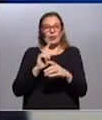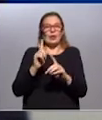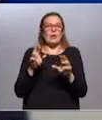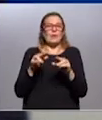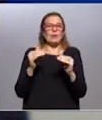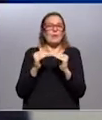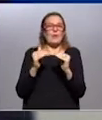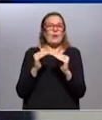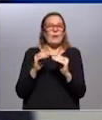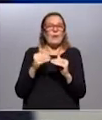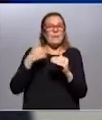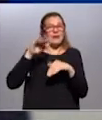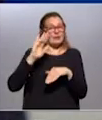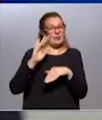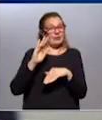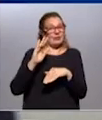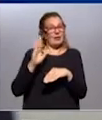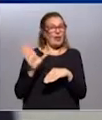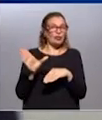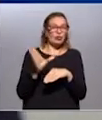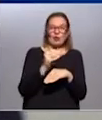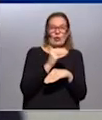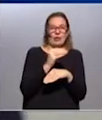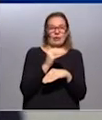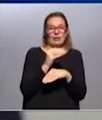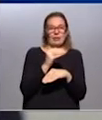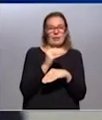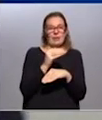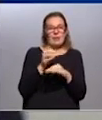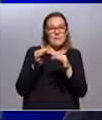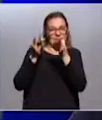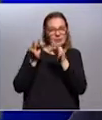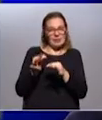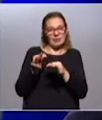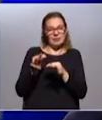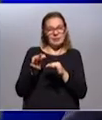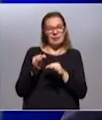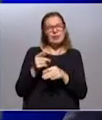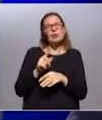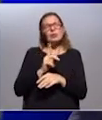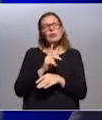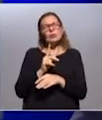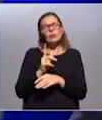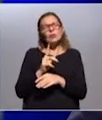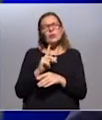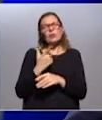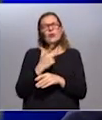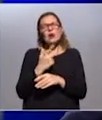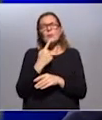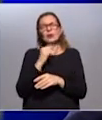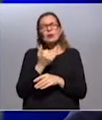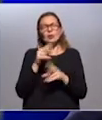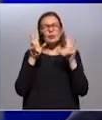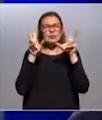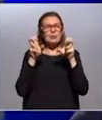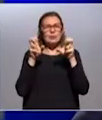es lo mismo tener mayoría absoluta especial y no piden o no cuando se trata por ejemplo de